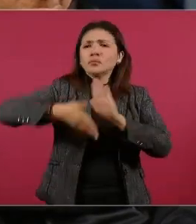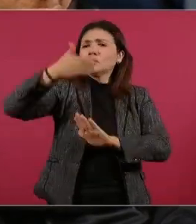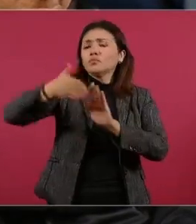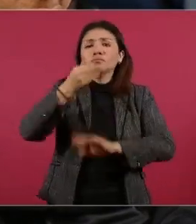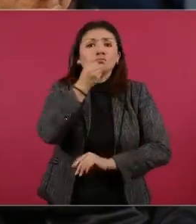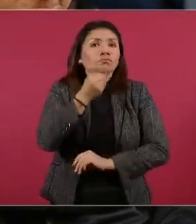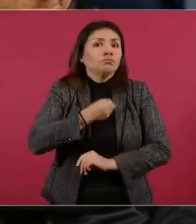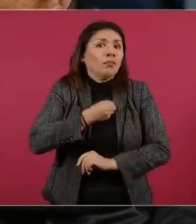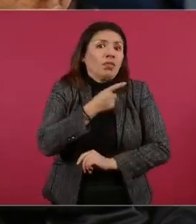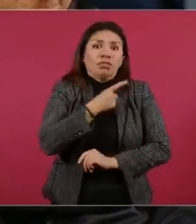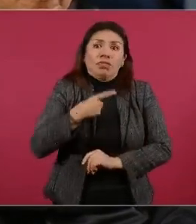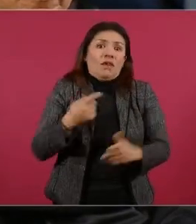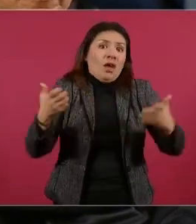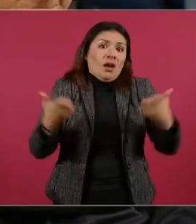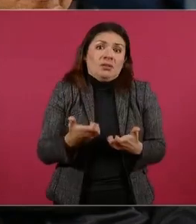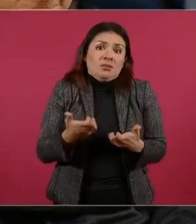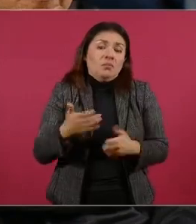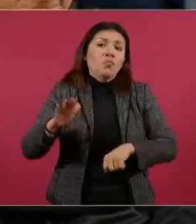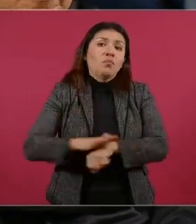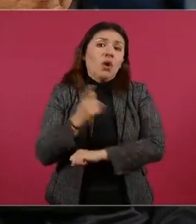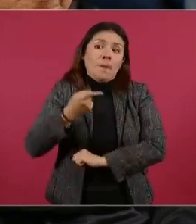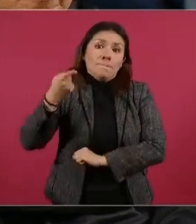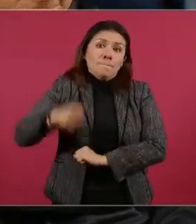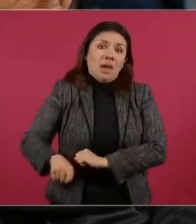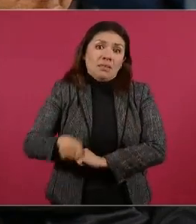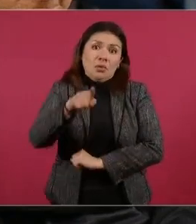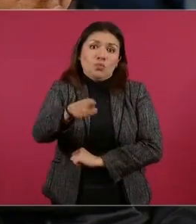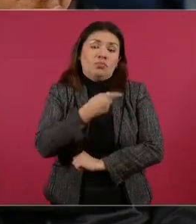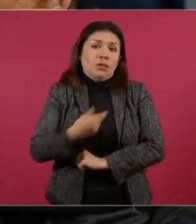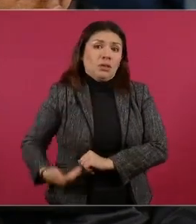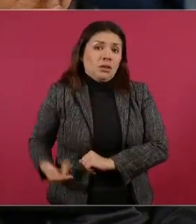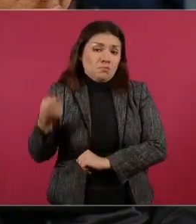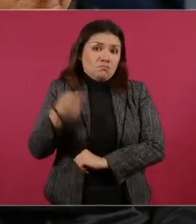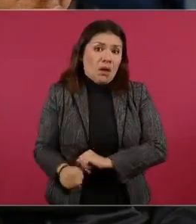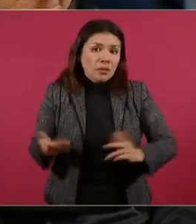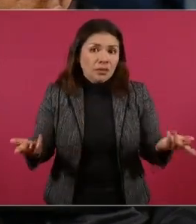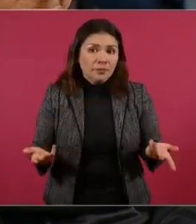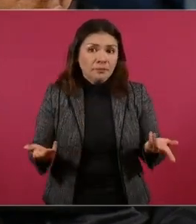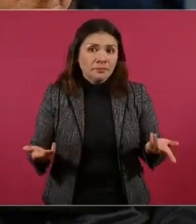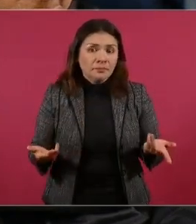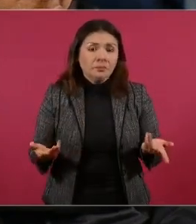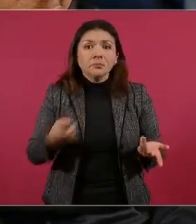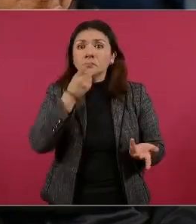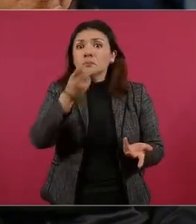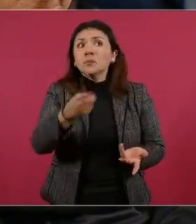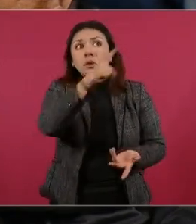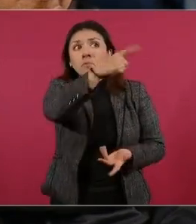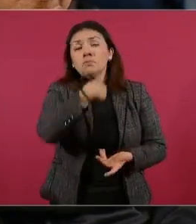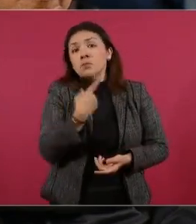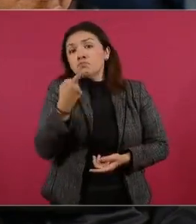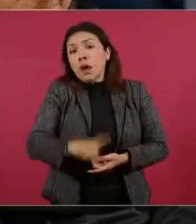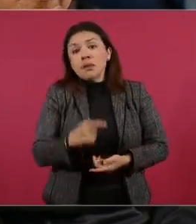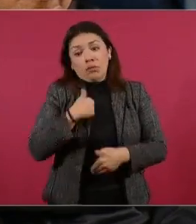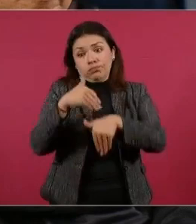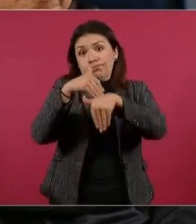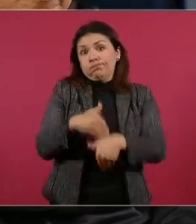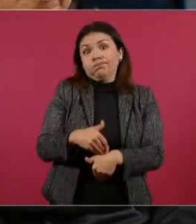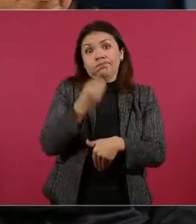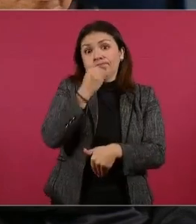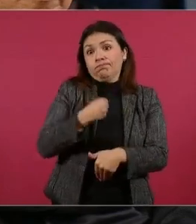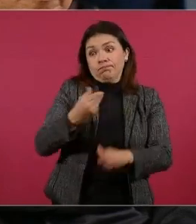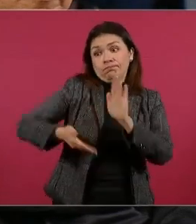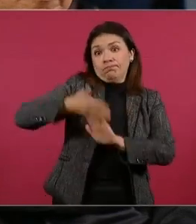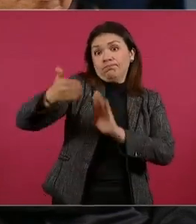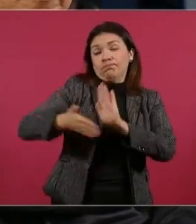tiene que hacer porque es orden de aquí de usted entonces a ellos les dan dice a nosotros nos dan una orden y la tenemos que